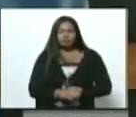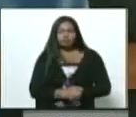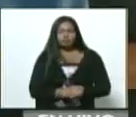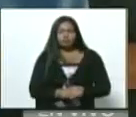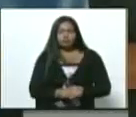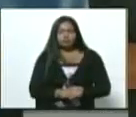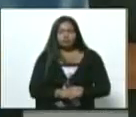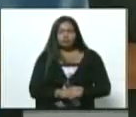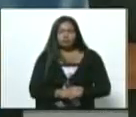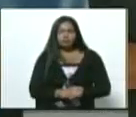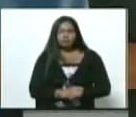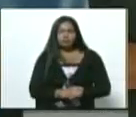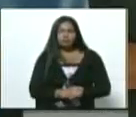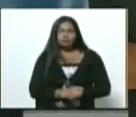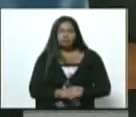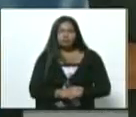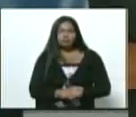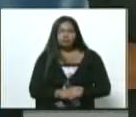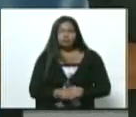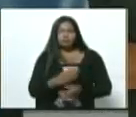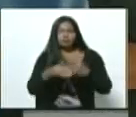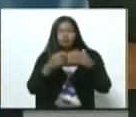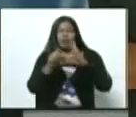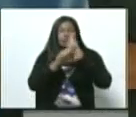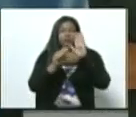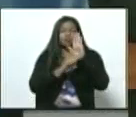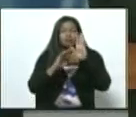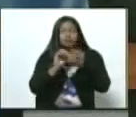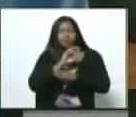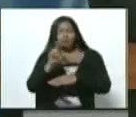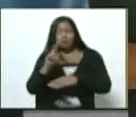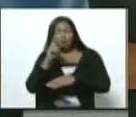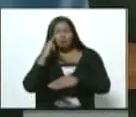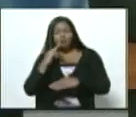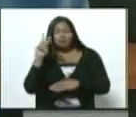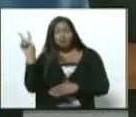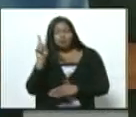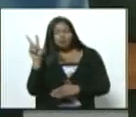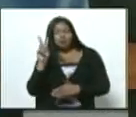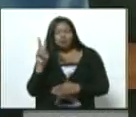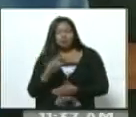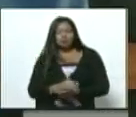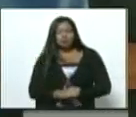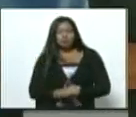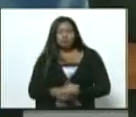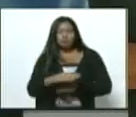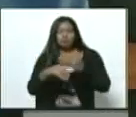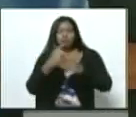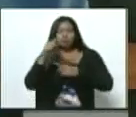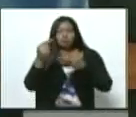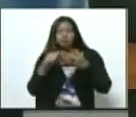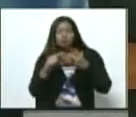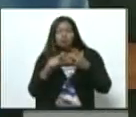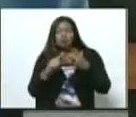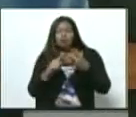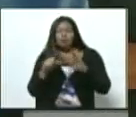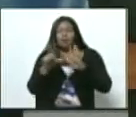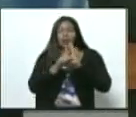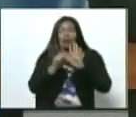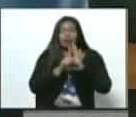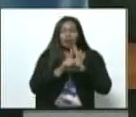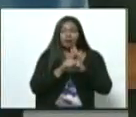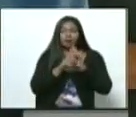civil, primero está la Constitución de la República Bolivariana de Venezuela, luego las leyes